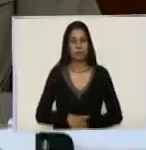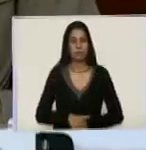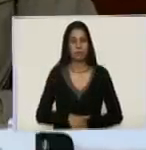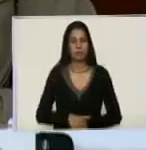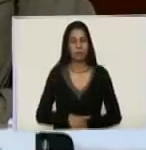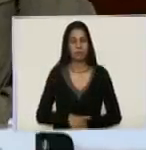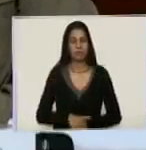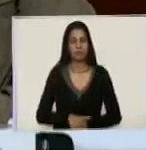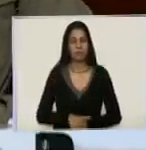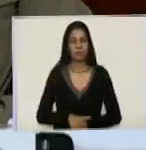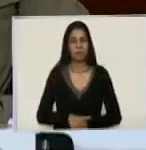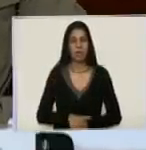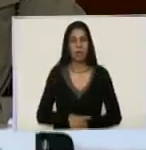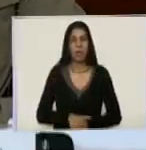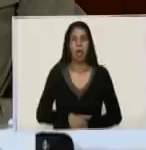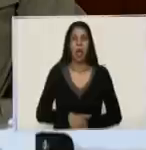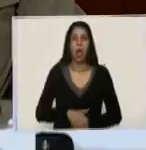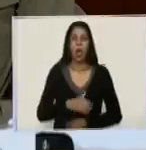¿Qué es lo que ellos buscan?